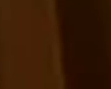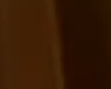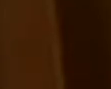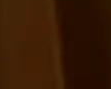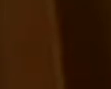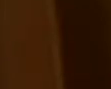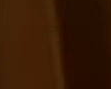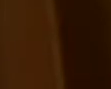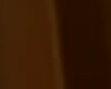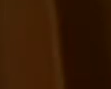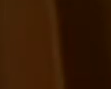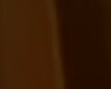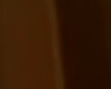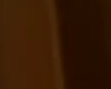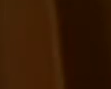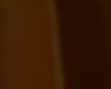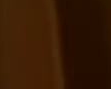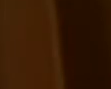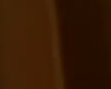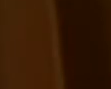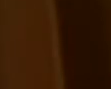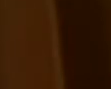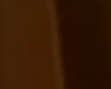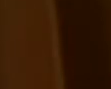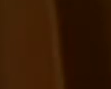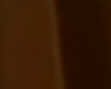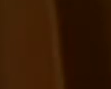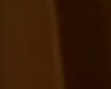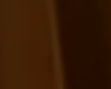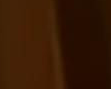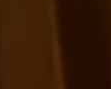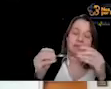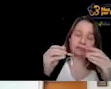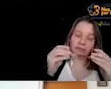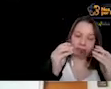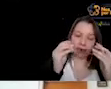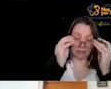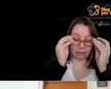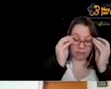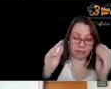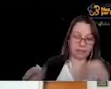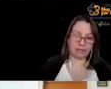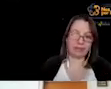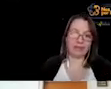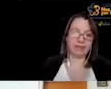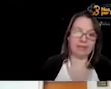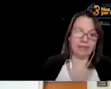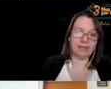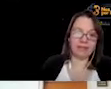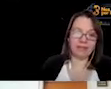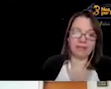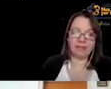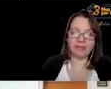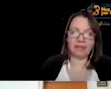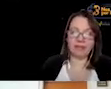a estar acá presente. Veo muchísima gente, voy a ver si puedo compartir. Bueno, vamos a hablar, como dice el tema, un poquito de lo